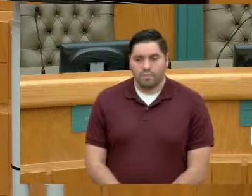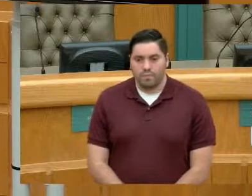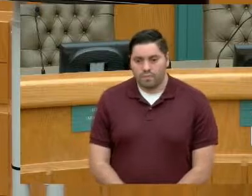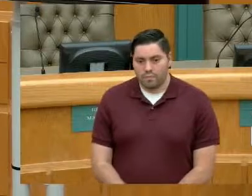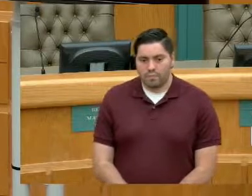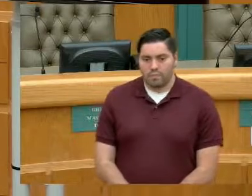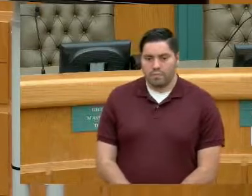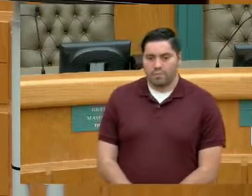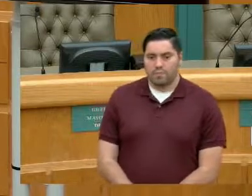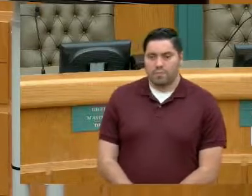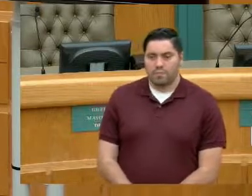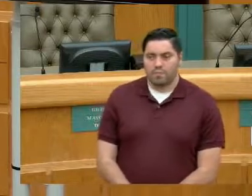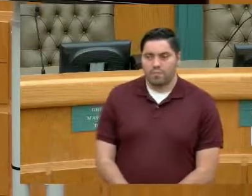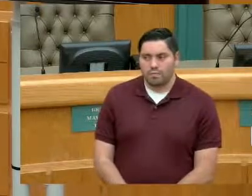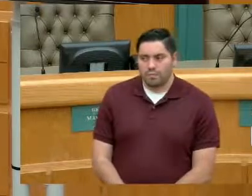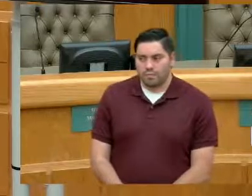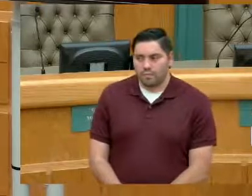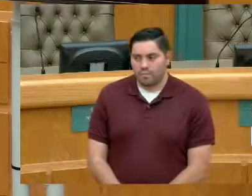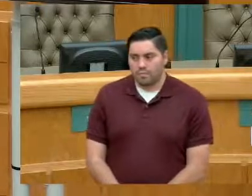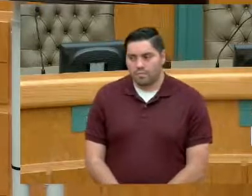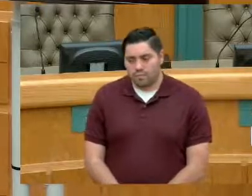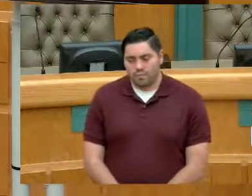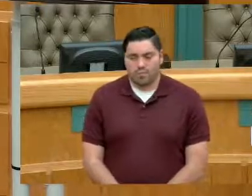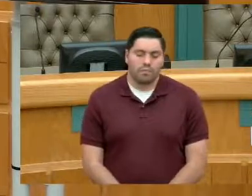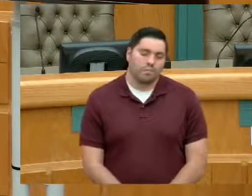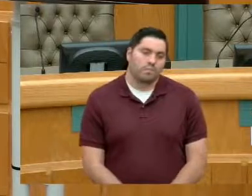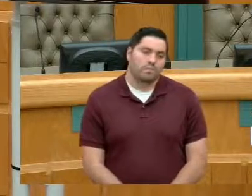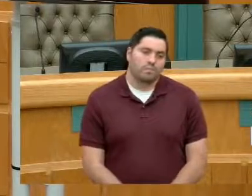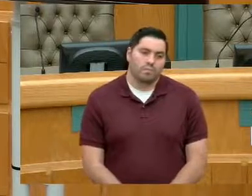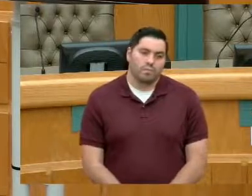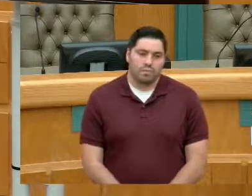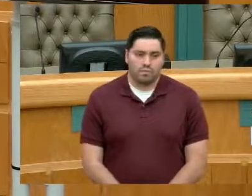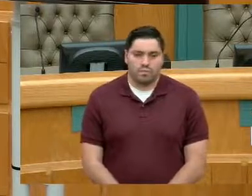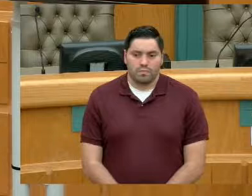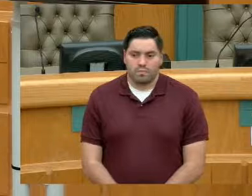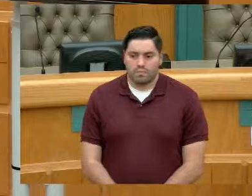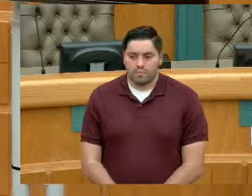884-2242 o los equipos de pruebas militares llamando al